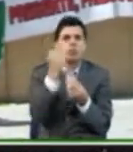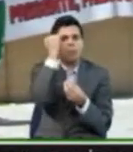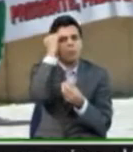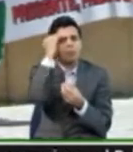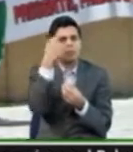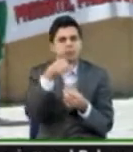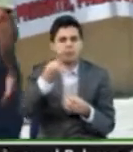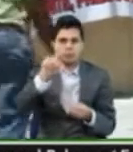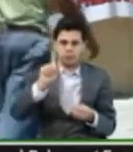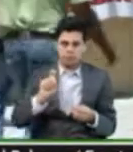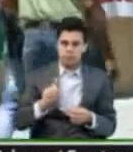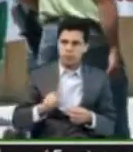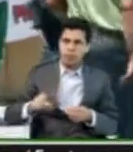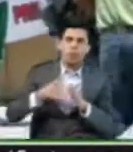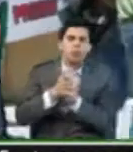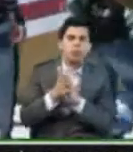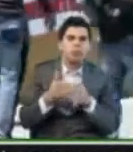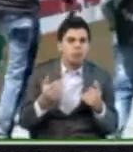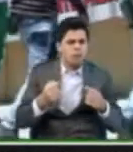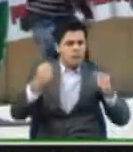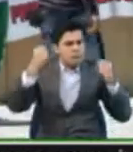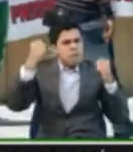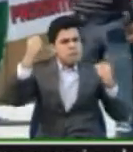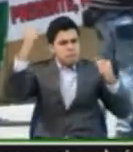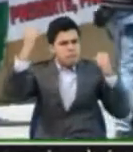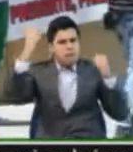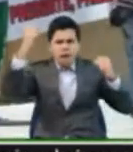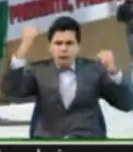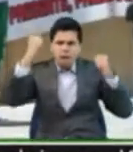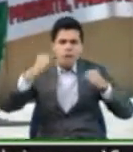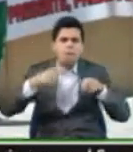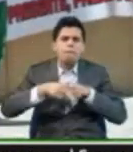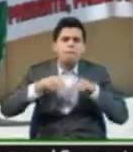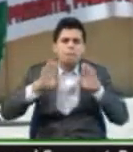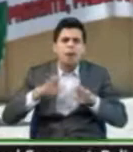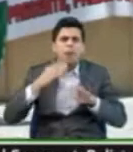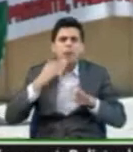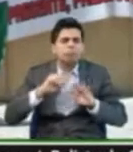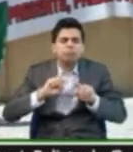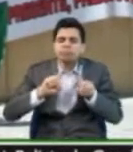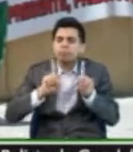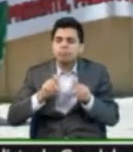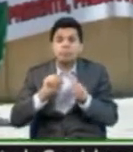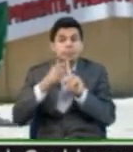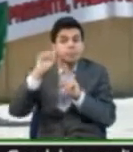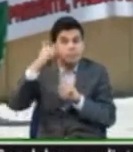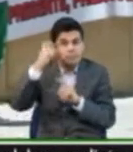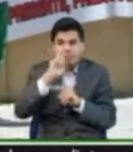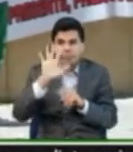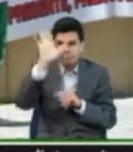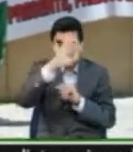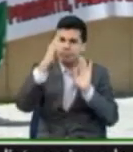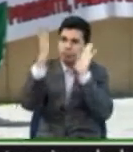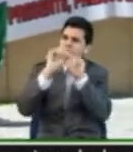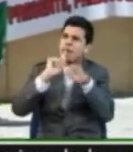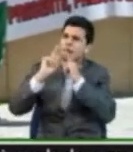magisterio, pues ellos sostienen que este cese de actividades se hará de manera indefinida hasta tanto no hayan unos acuerdos serios y claros, ante